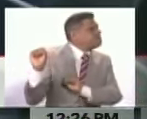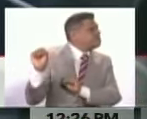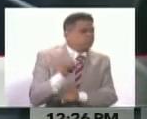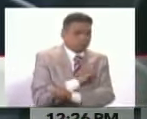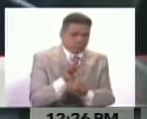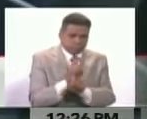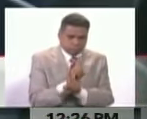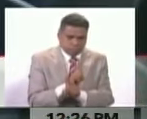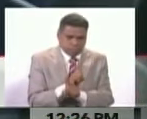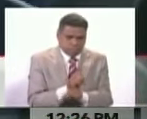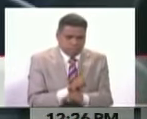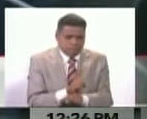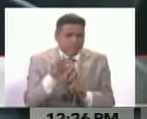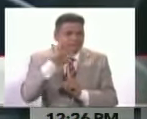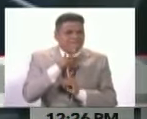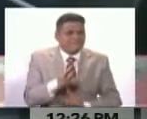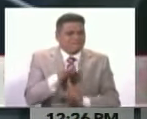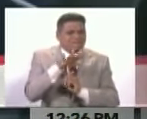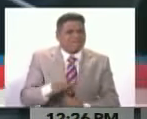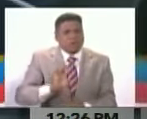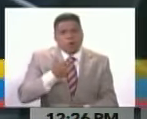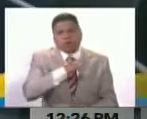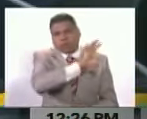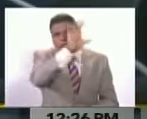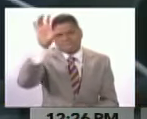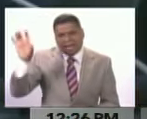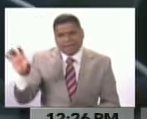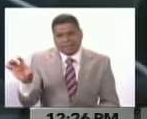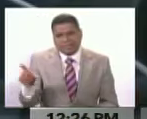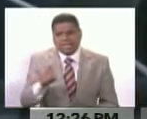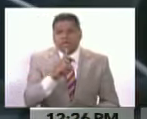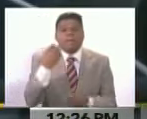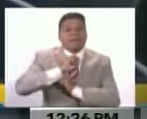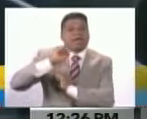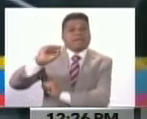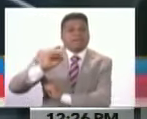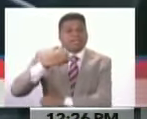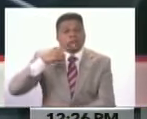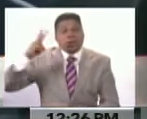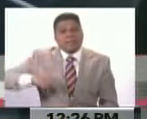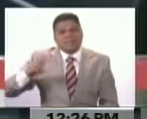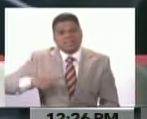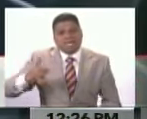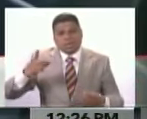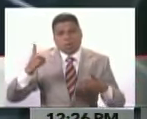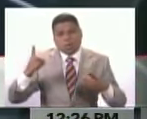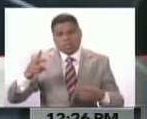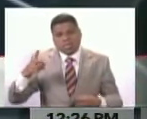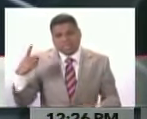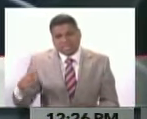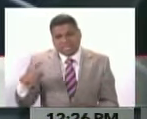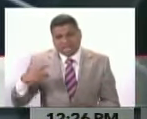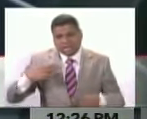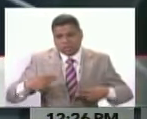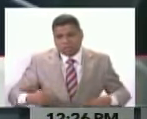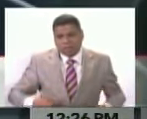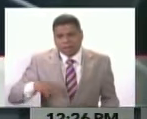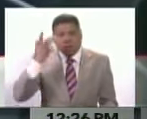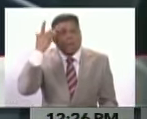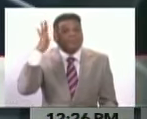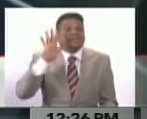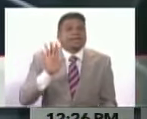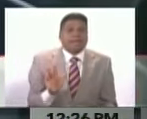para presionar a los países, para condicionar a los países, no para defender los verdaderos derechos humanos. Creemos también que hay